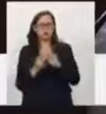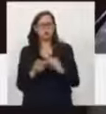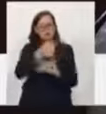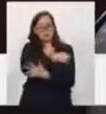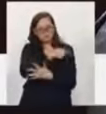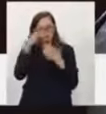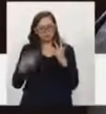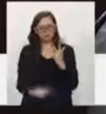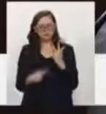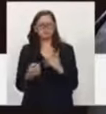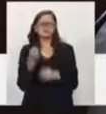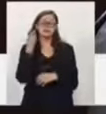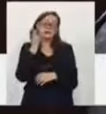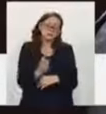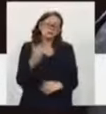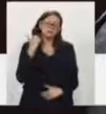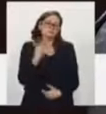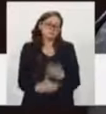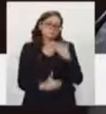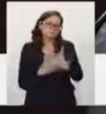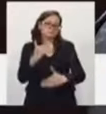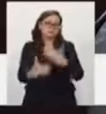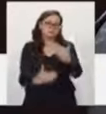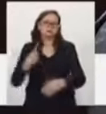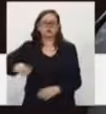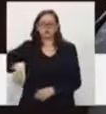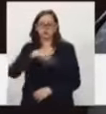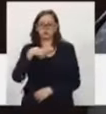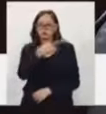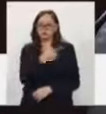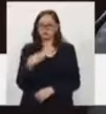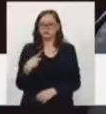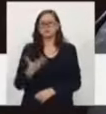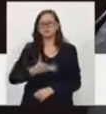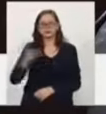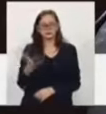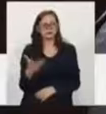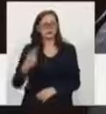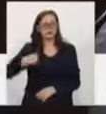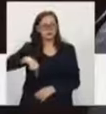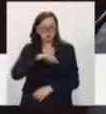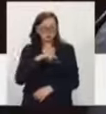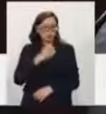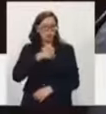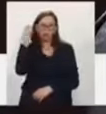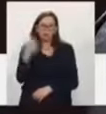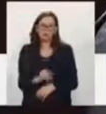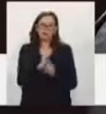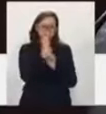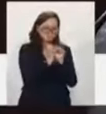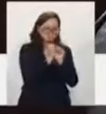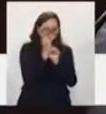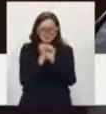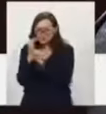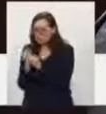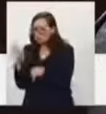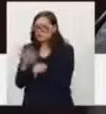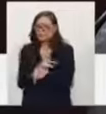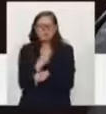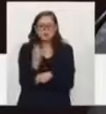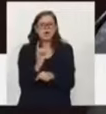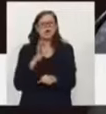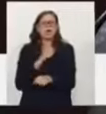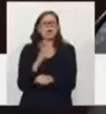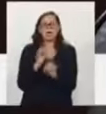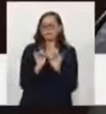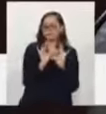mujeres. Esos son los siguientes pasos que nos corresponden dar. Tenemos la obligación de indagar en los factores que provocan esa situación